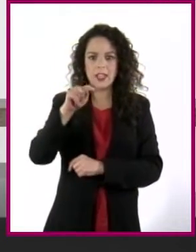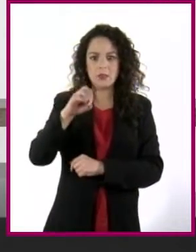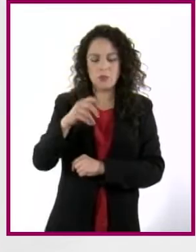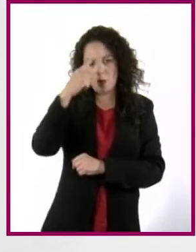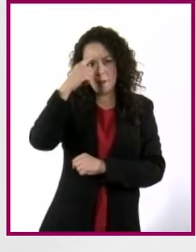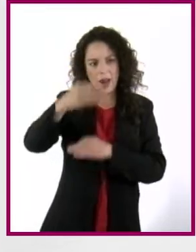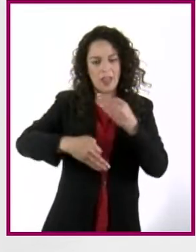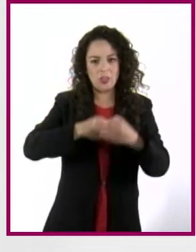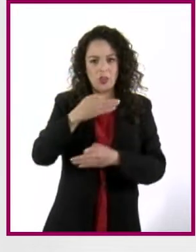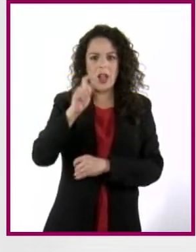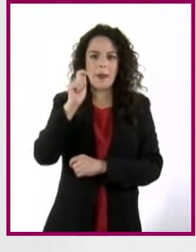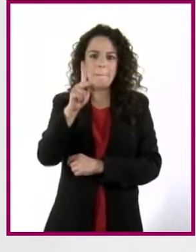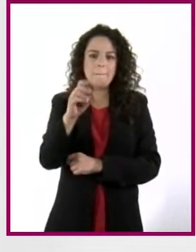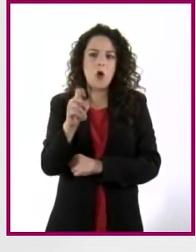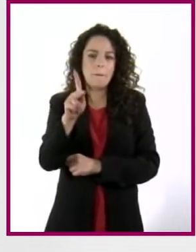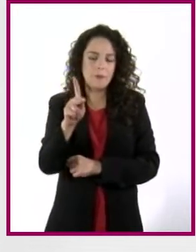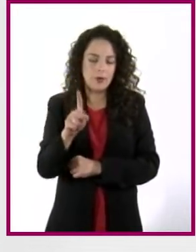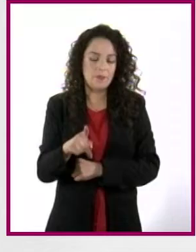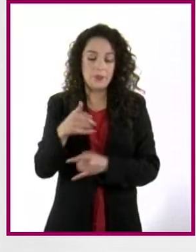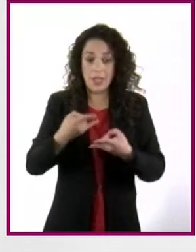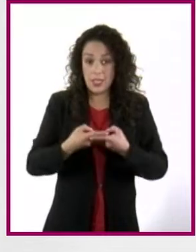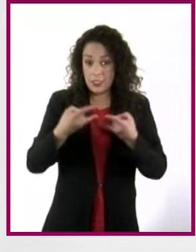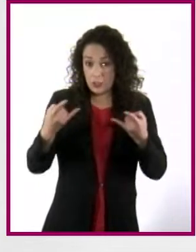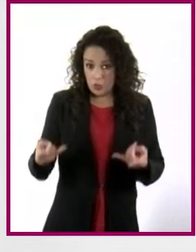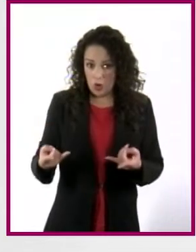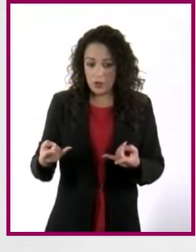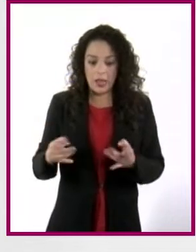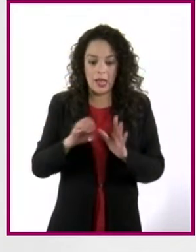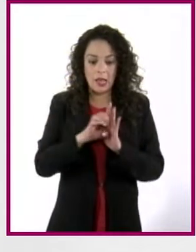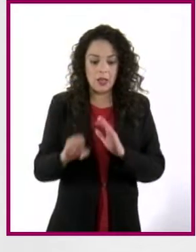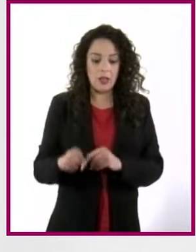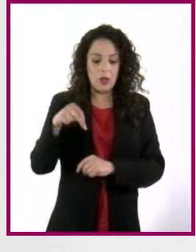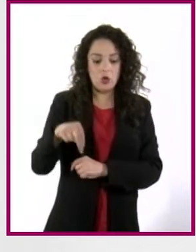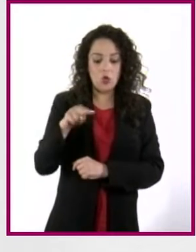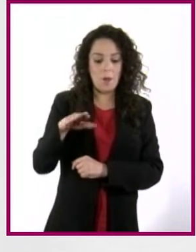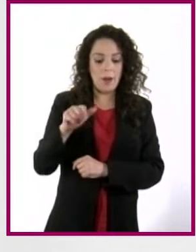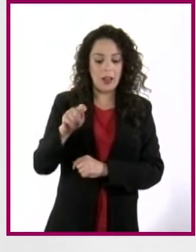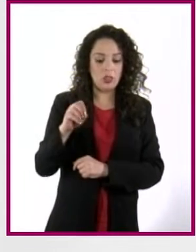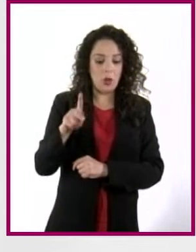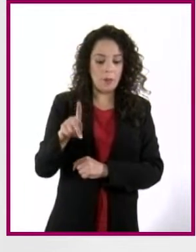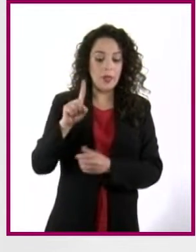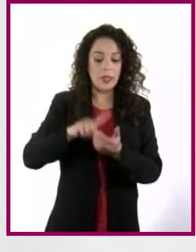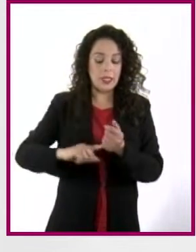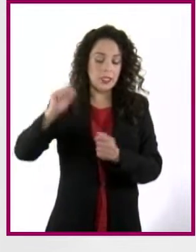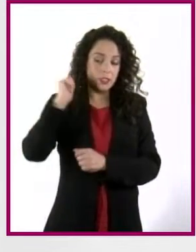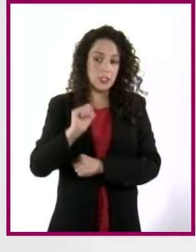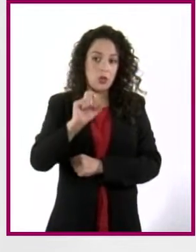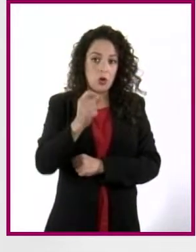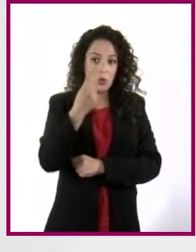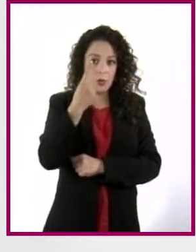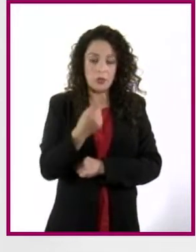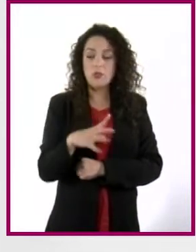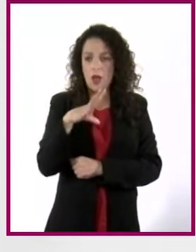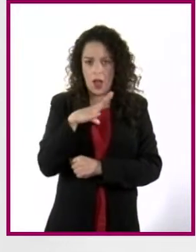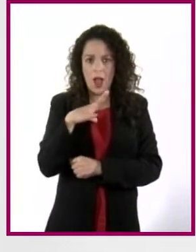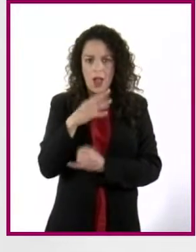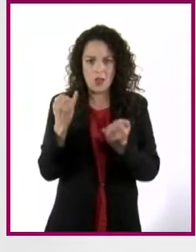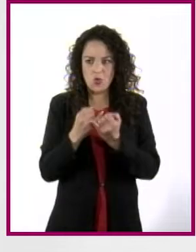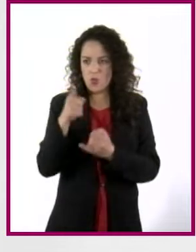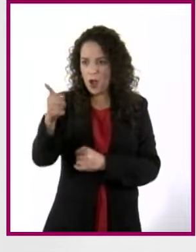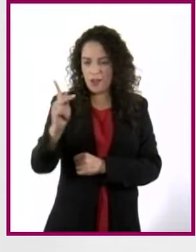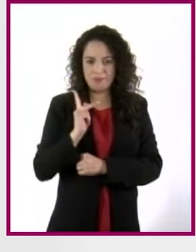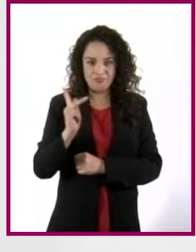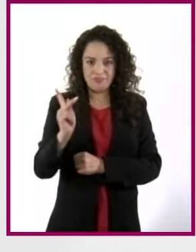sus fusiones. Más allá de la historia, bandas como Lumaltoc viven en el siglo XXI igual que tú y yo, mexicanas